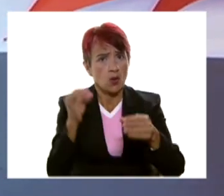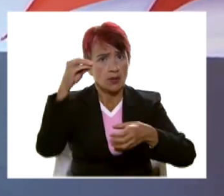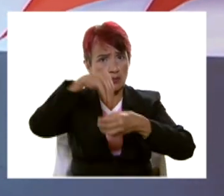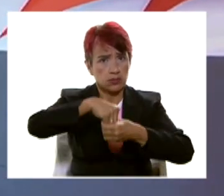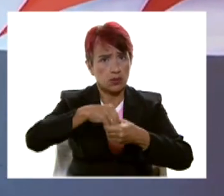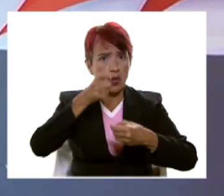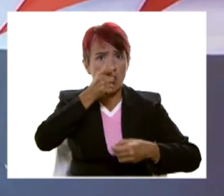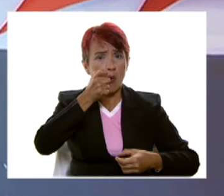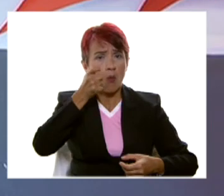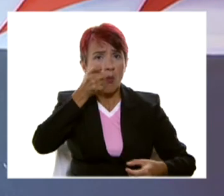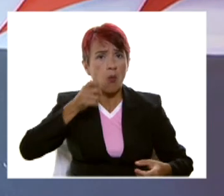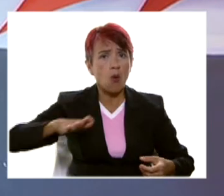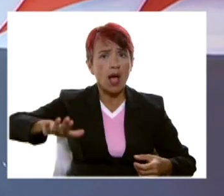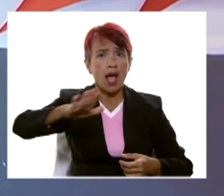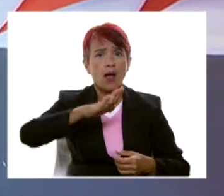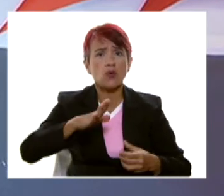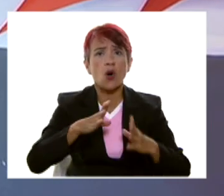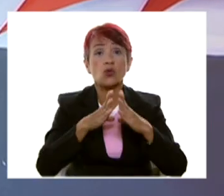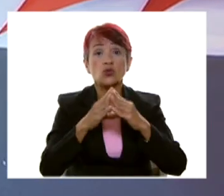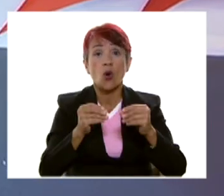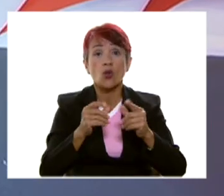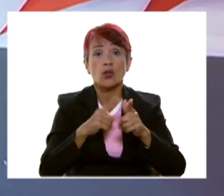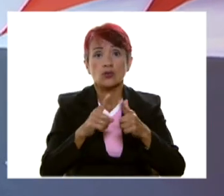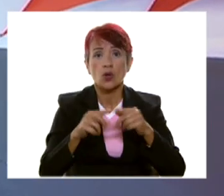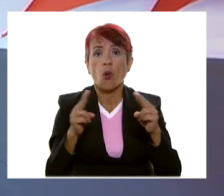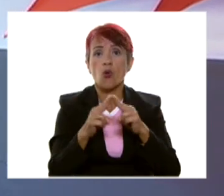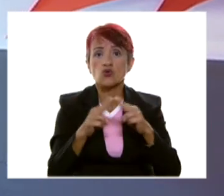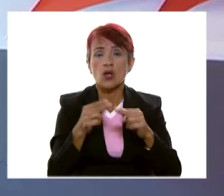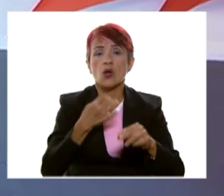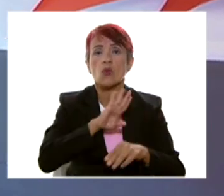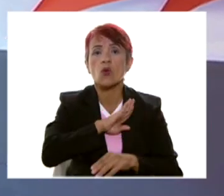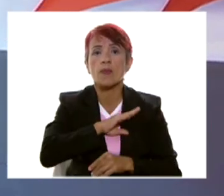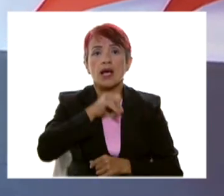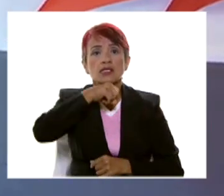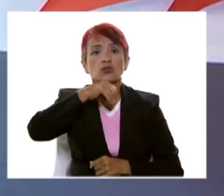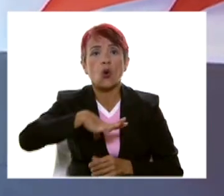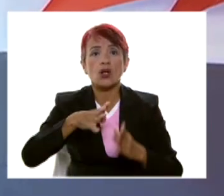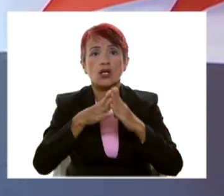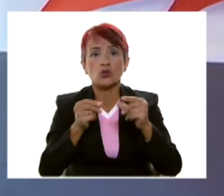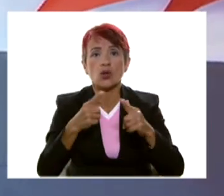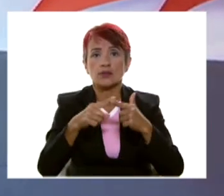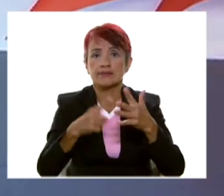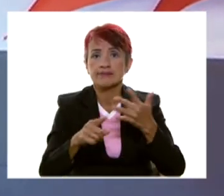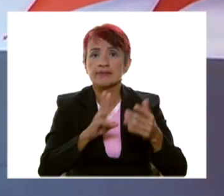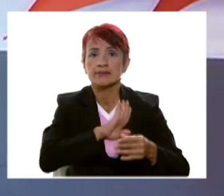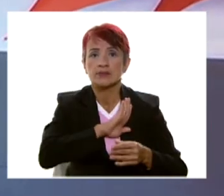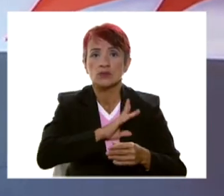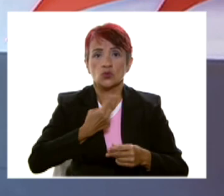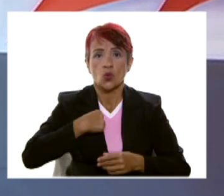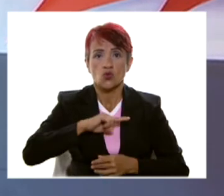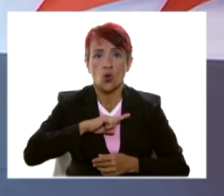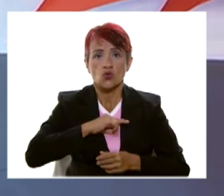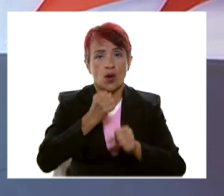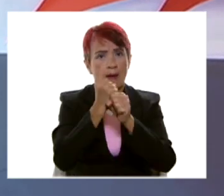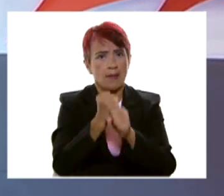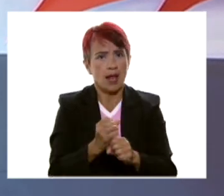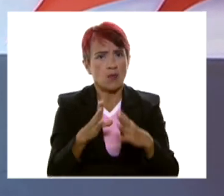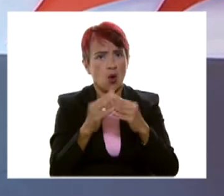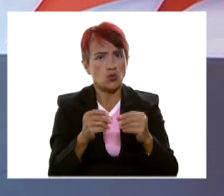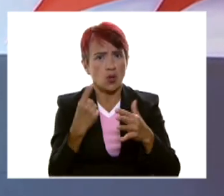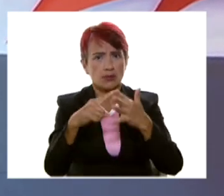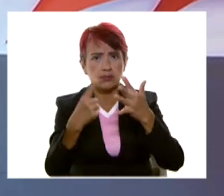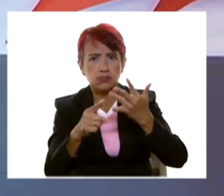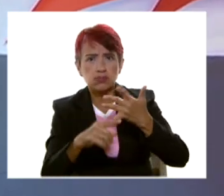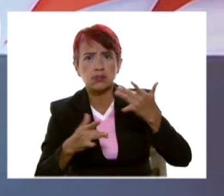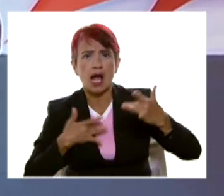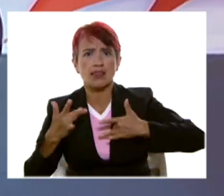pueblos originarios, ya que a través de ellos es que conocemos nuestra historia y la historia es parte de todos nosotros. Esperando que todas estas